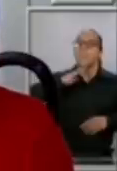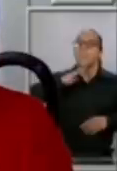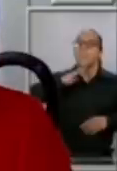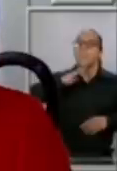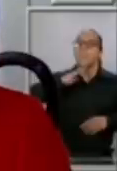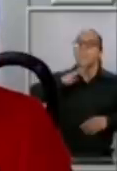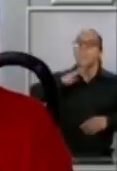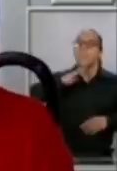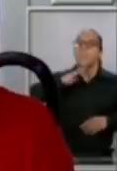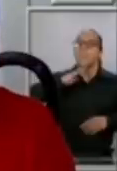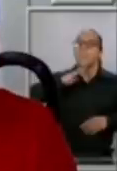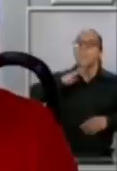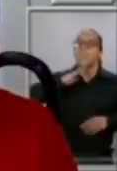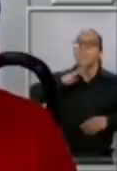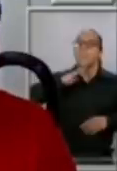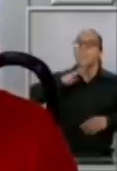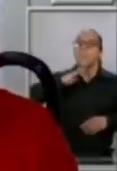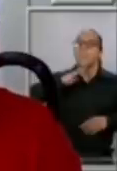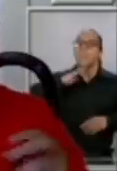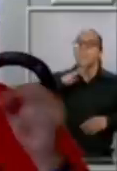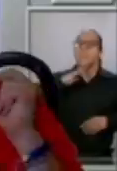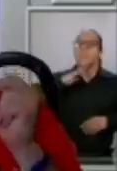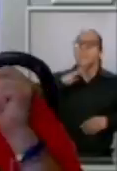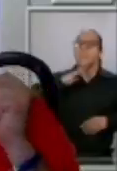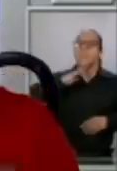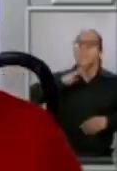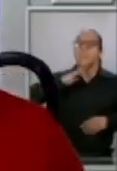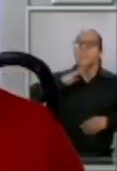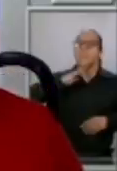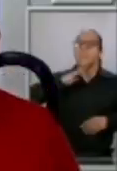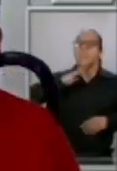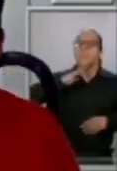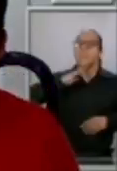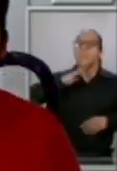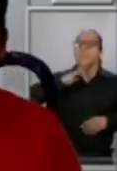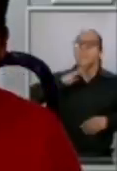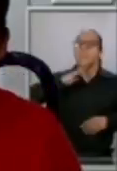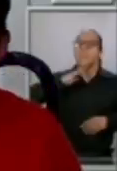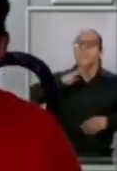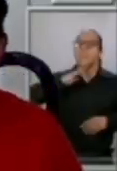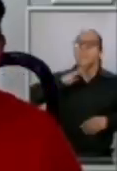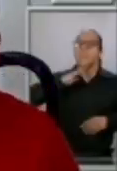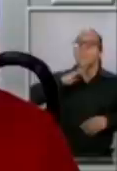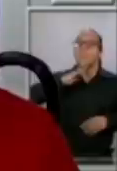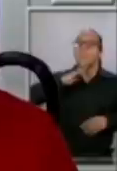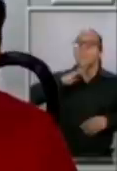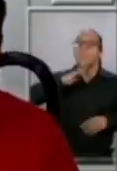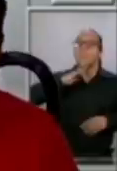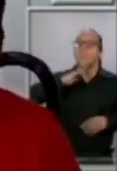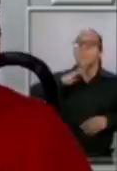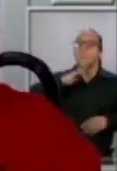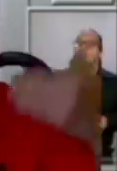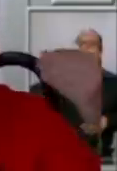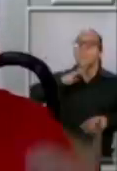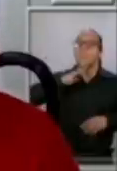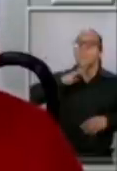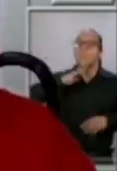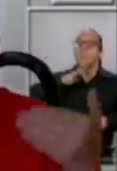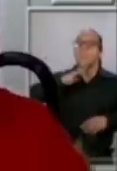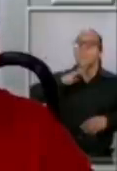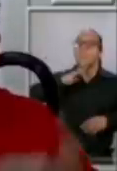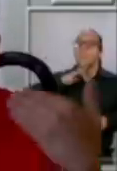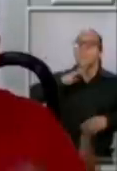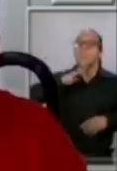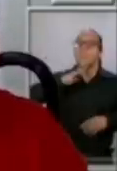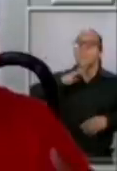señoras, pues les puso una tremenda arrastrada. Veamos un poquito de este debate, porque hasta las mismas personas que